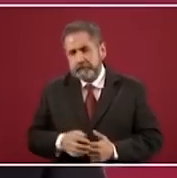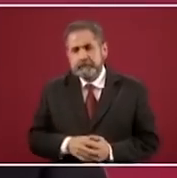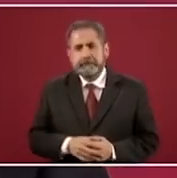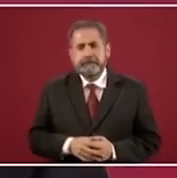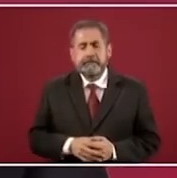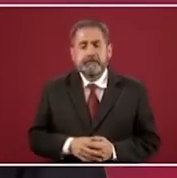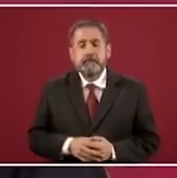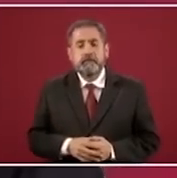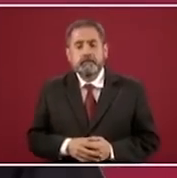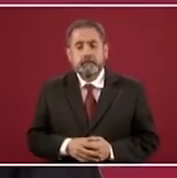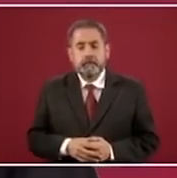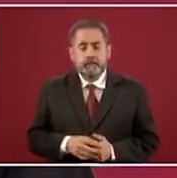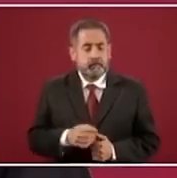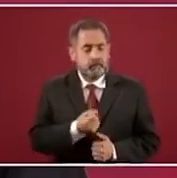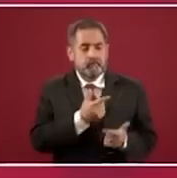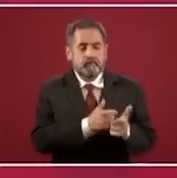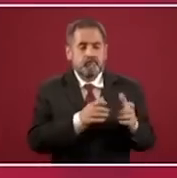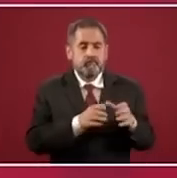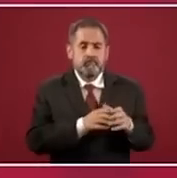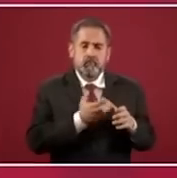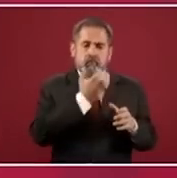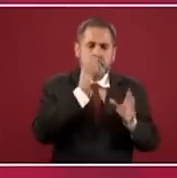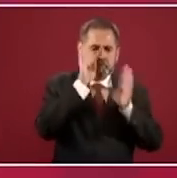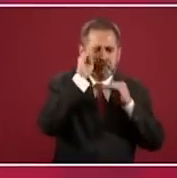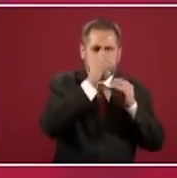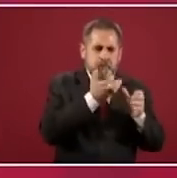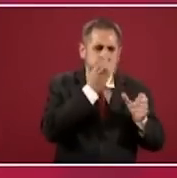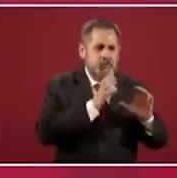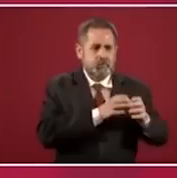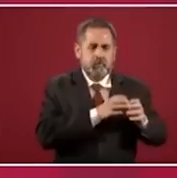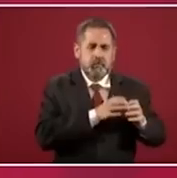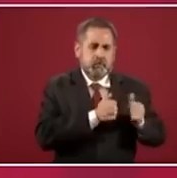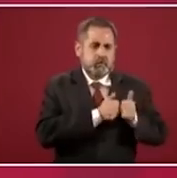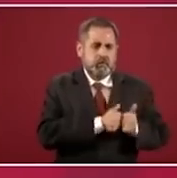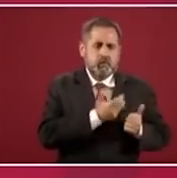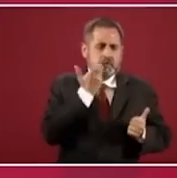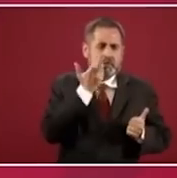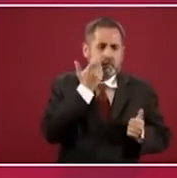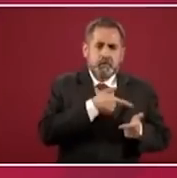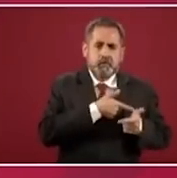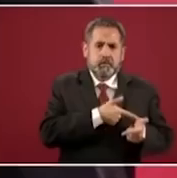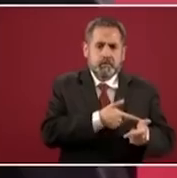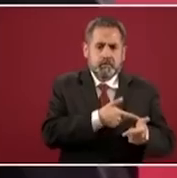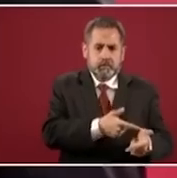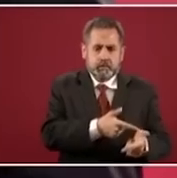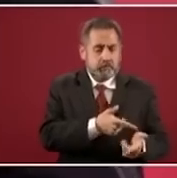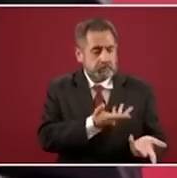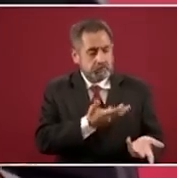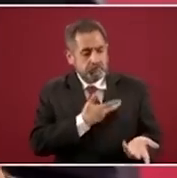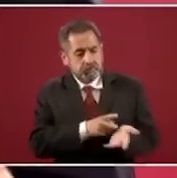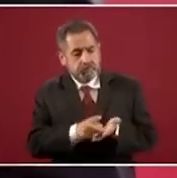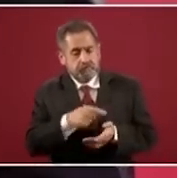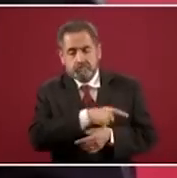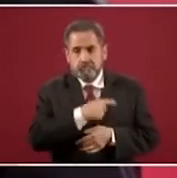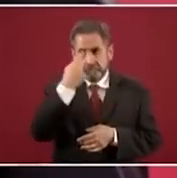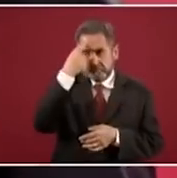un sector conservador en la población, ha existido siempre y tiene todo el derecho de existir. Existe el